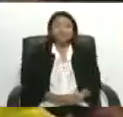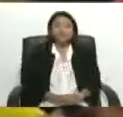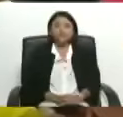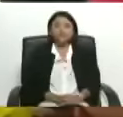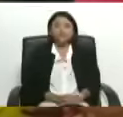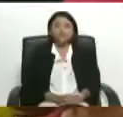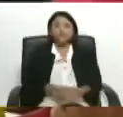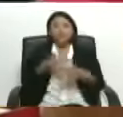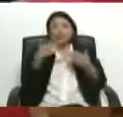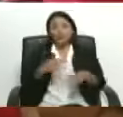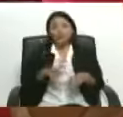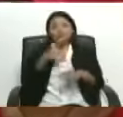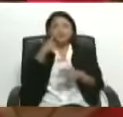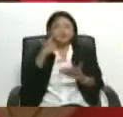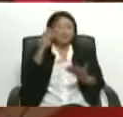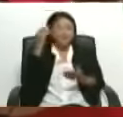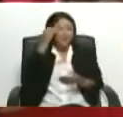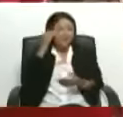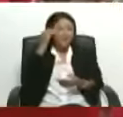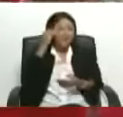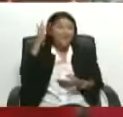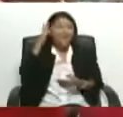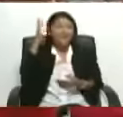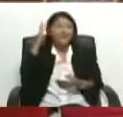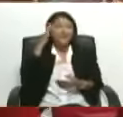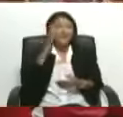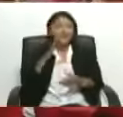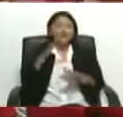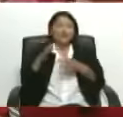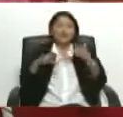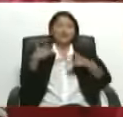Bueno, imaginemos ese acto, Rafael, en una explanada.